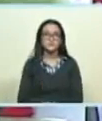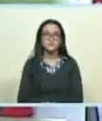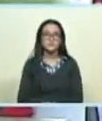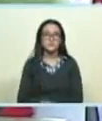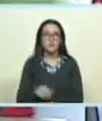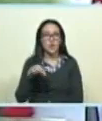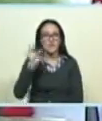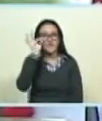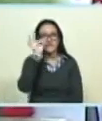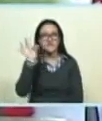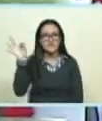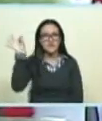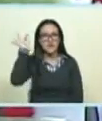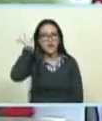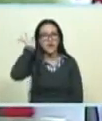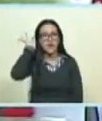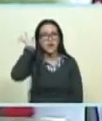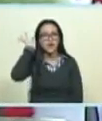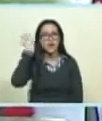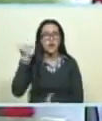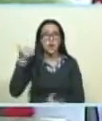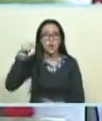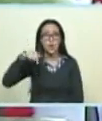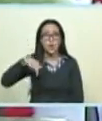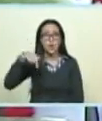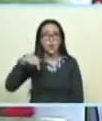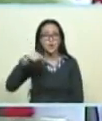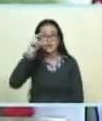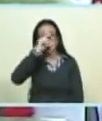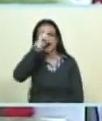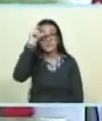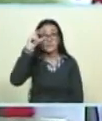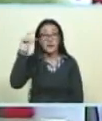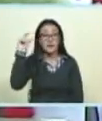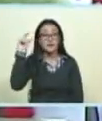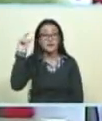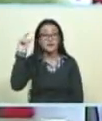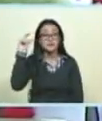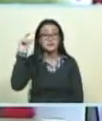el fiscal general de la República, Tarek William Saab,